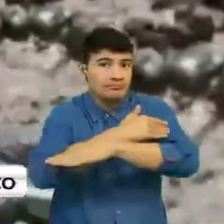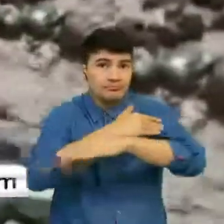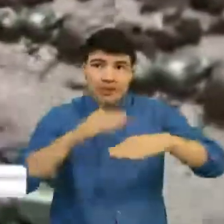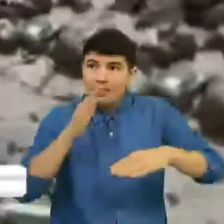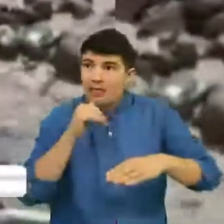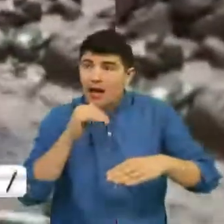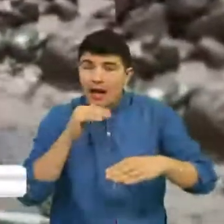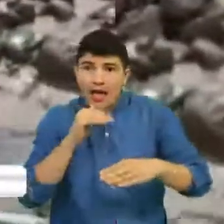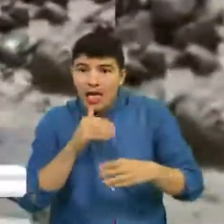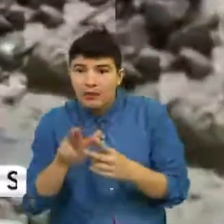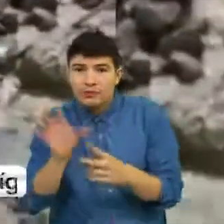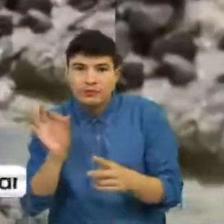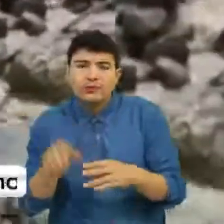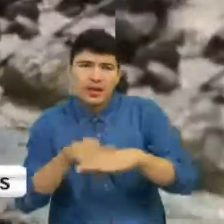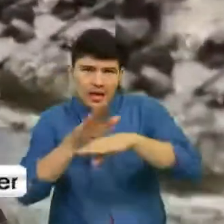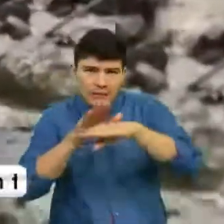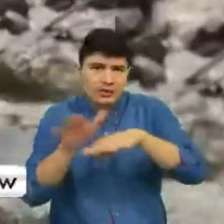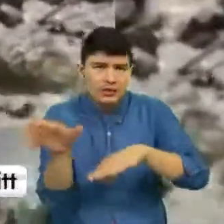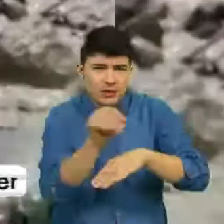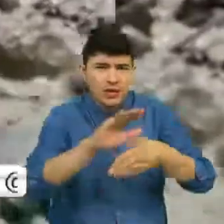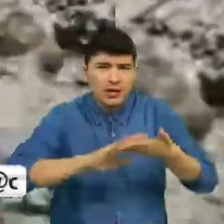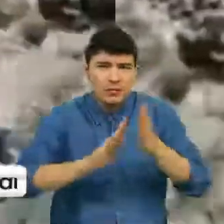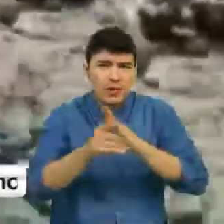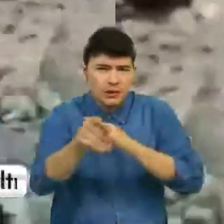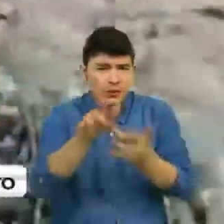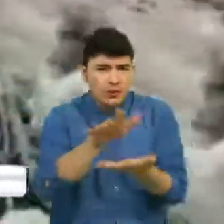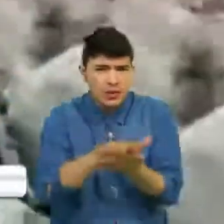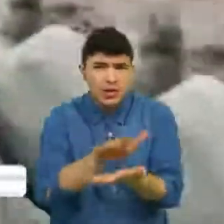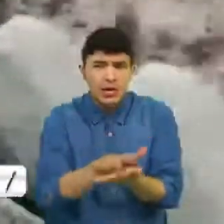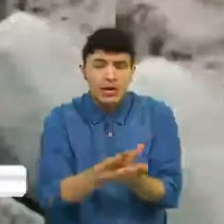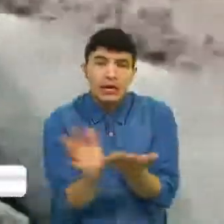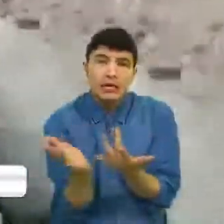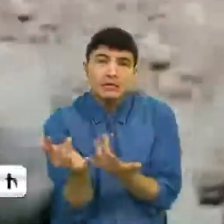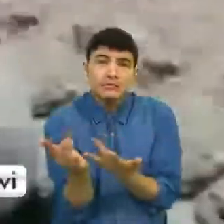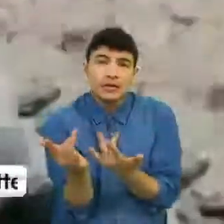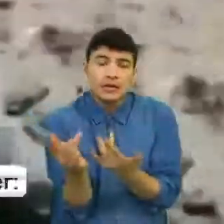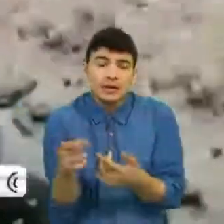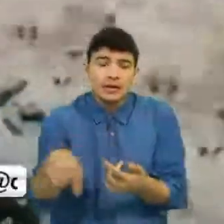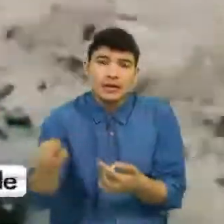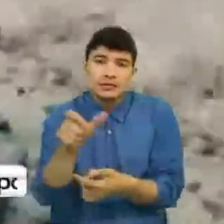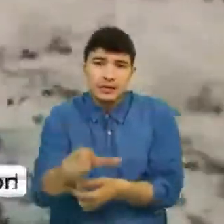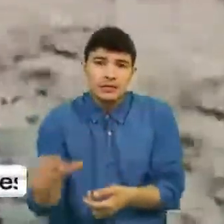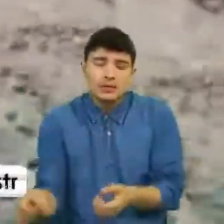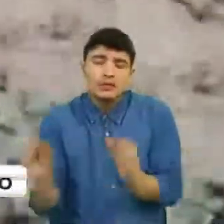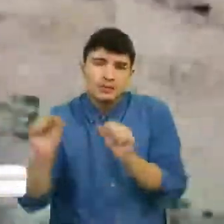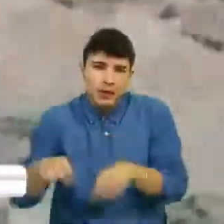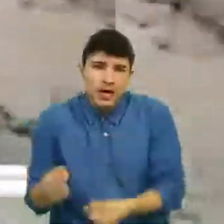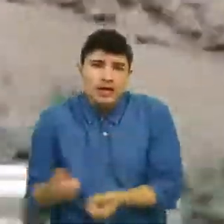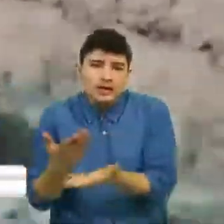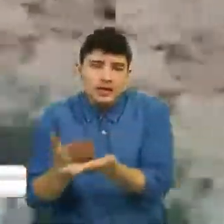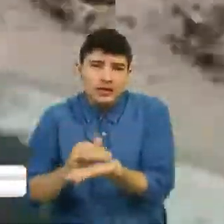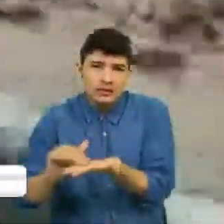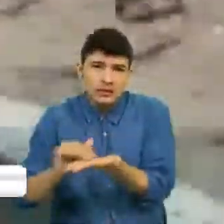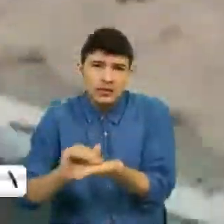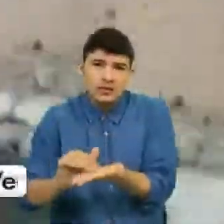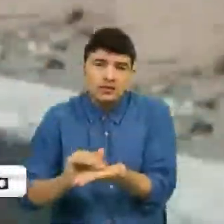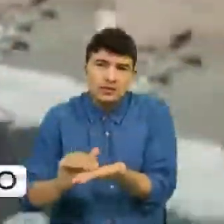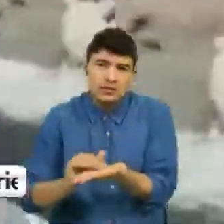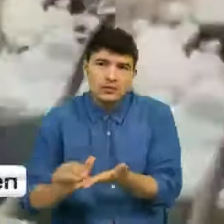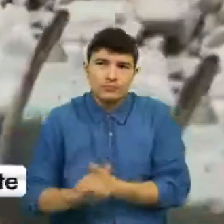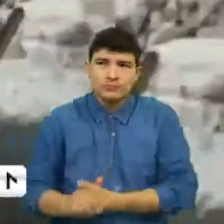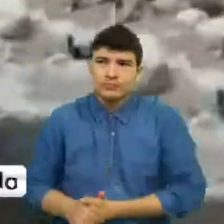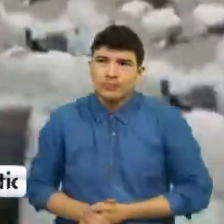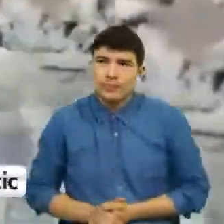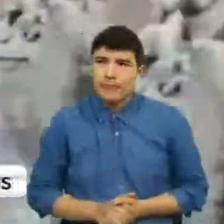por lo cual se hace el llamado a la comunidad a guardar la calma y esperar que las autoridades competentes den paso y así evitar una posible